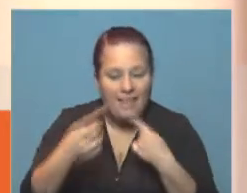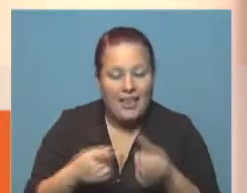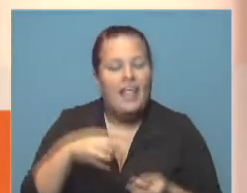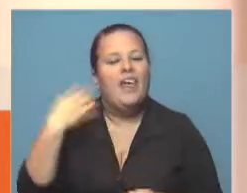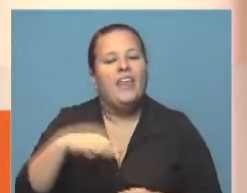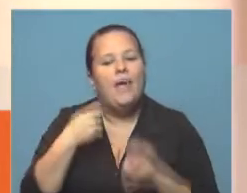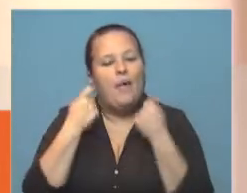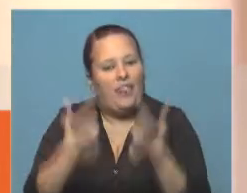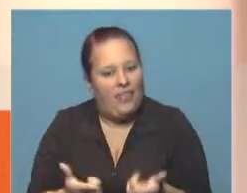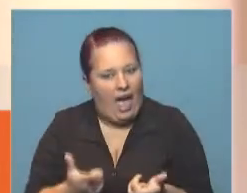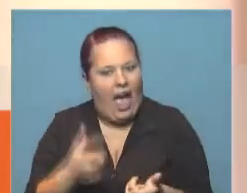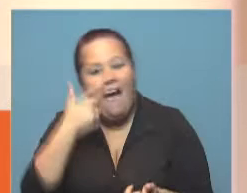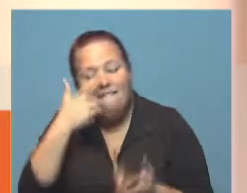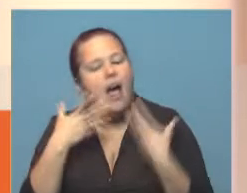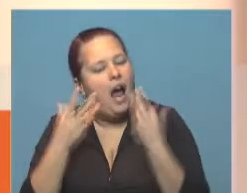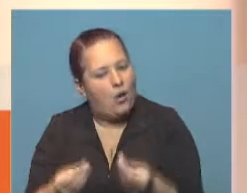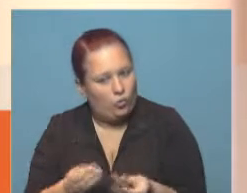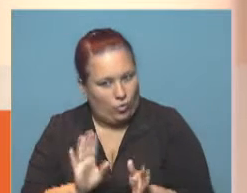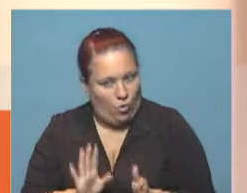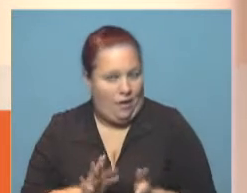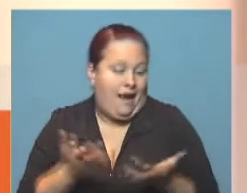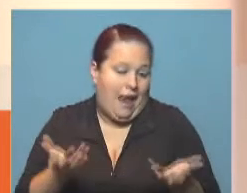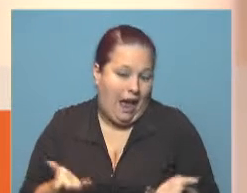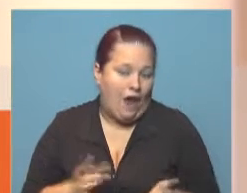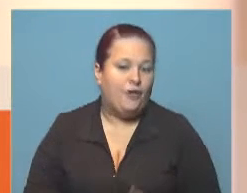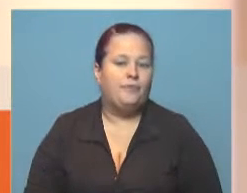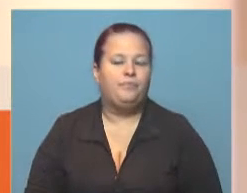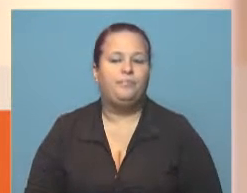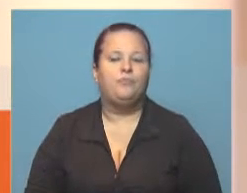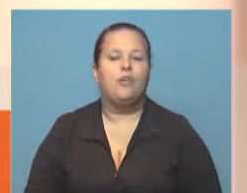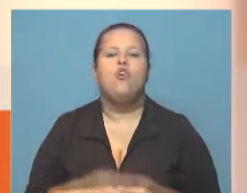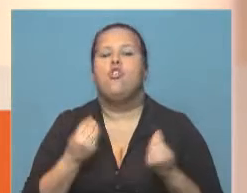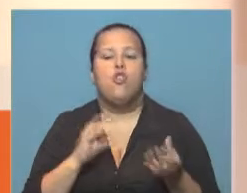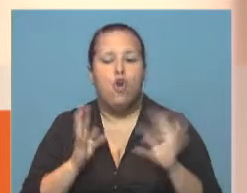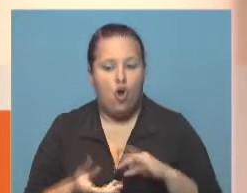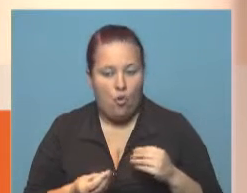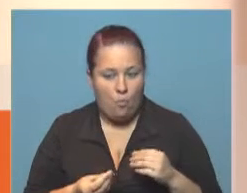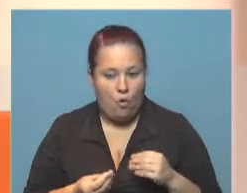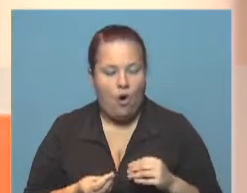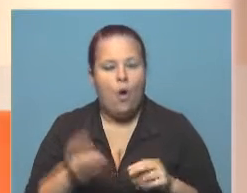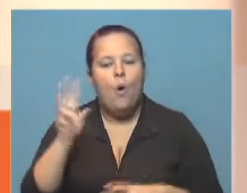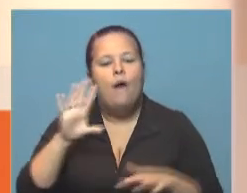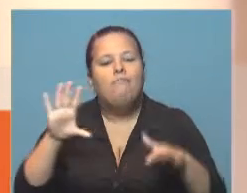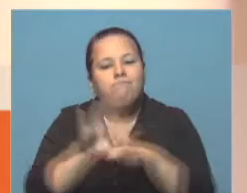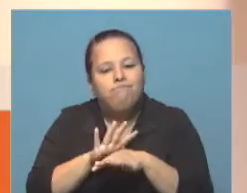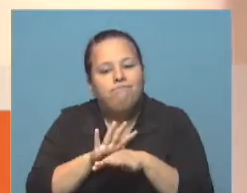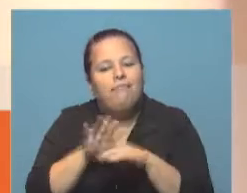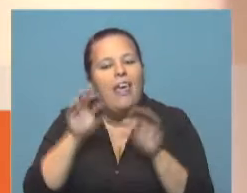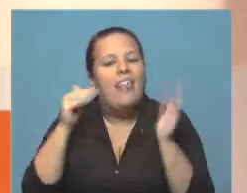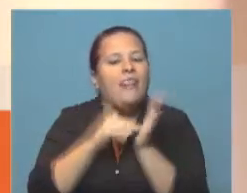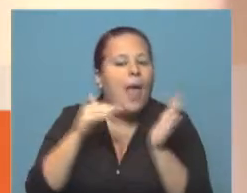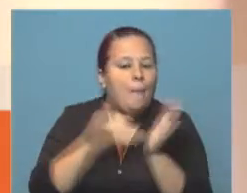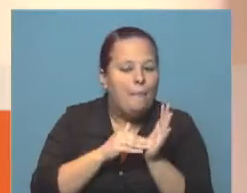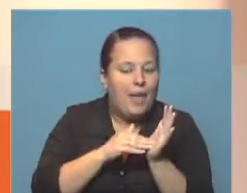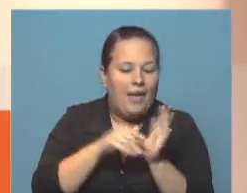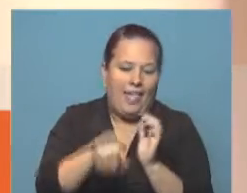que satisfacer esa curiosidad, obviamente. ¿Cómo? Adecuado, obviamente, a